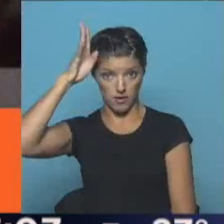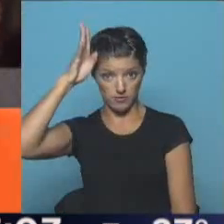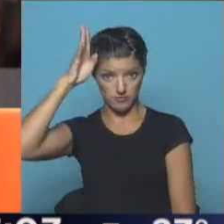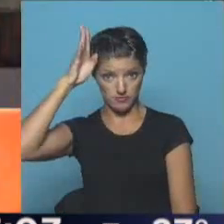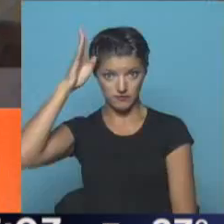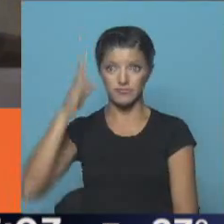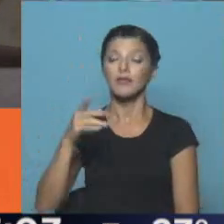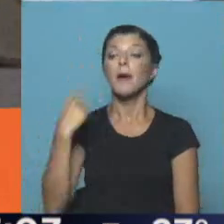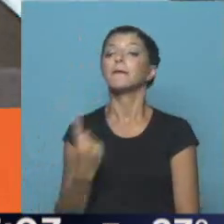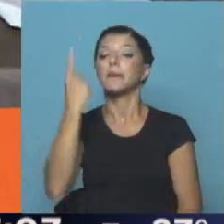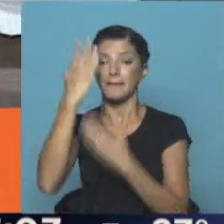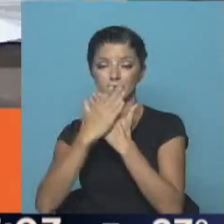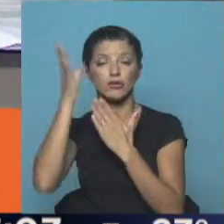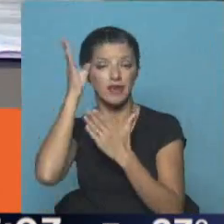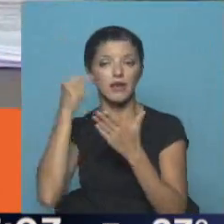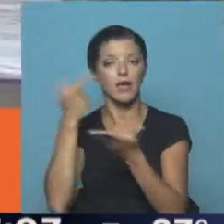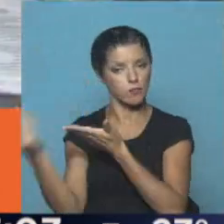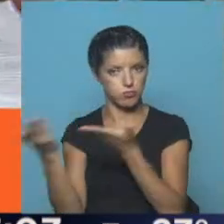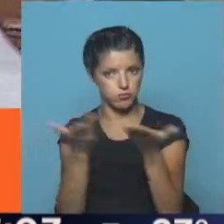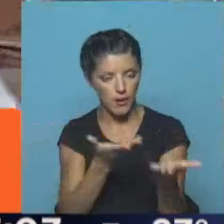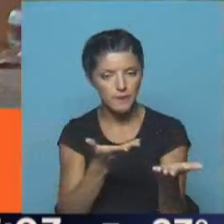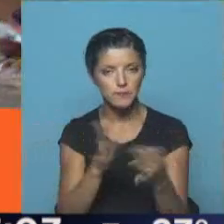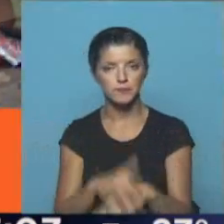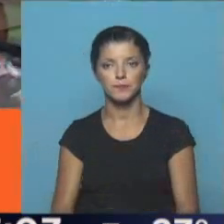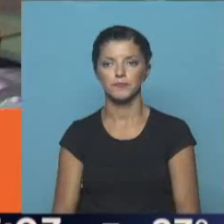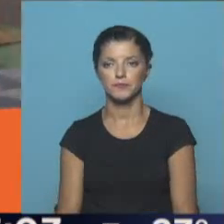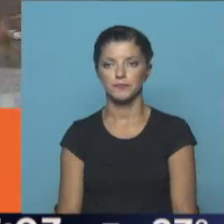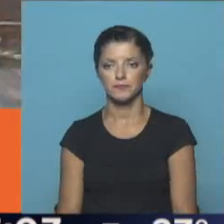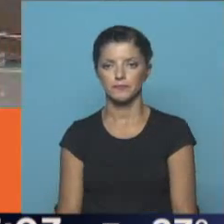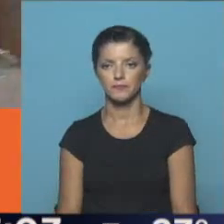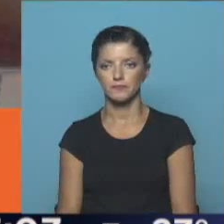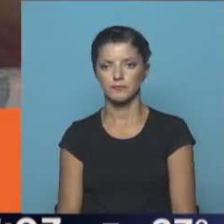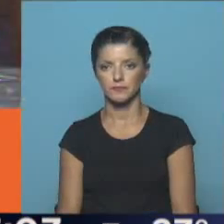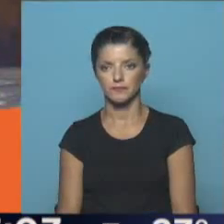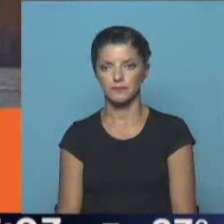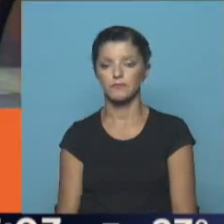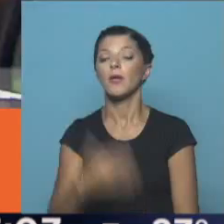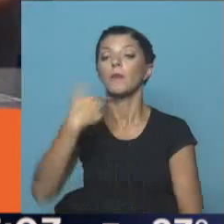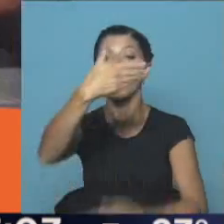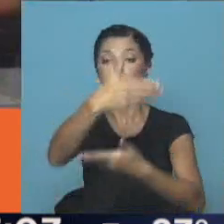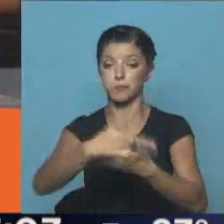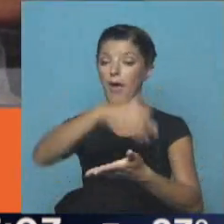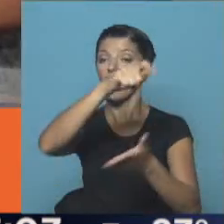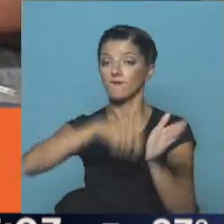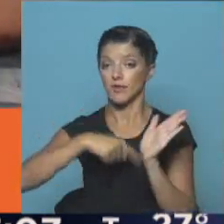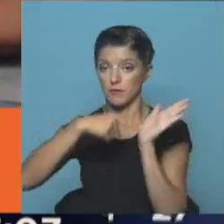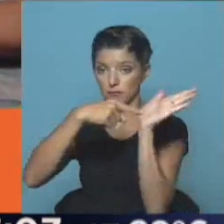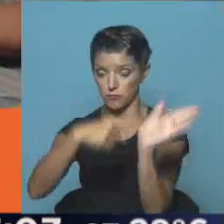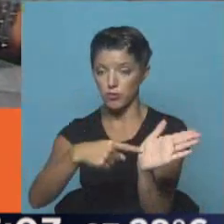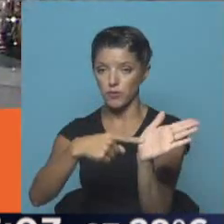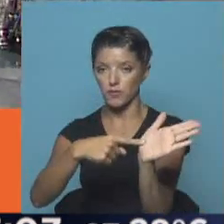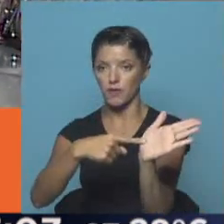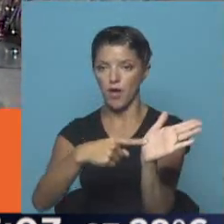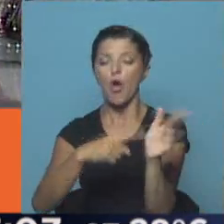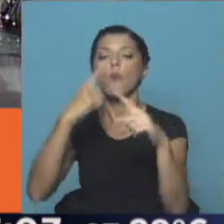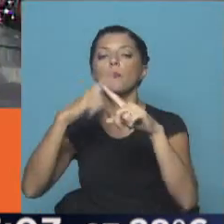el primer ministro de Italia recibiéndolos. Se firma un documento que habla, que vota por una Europa unida